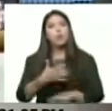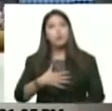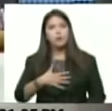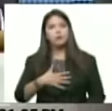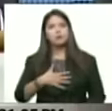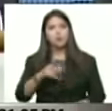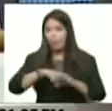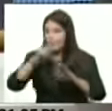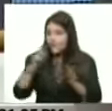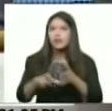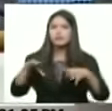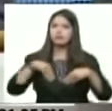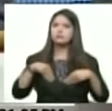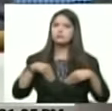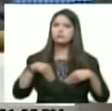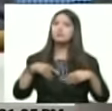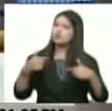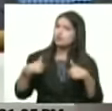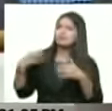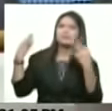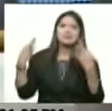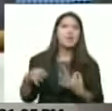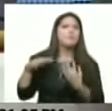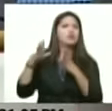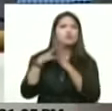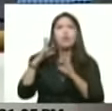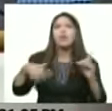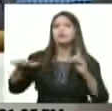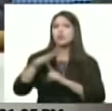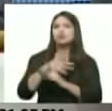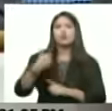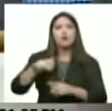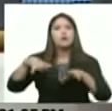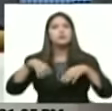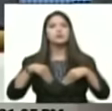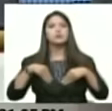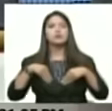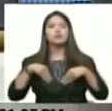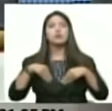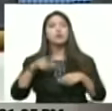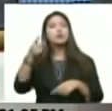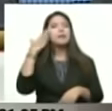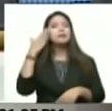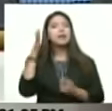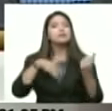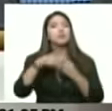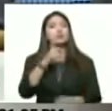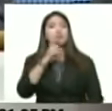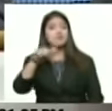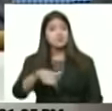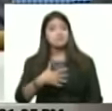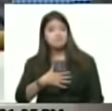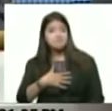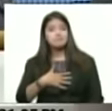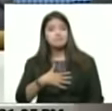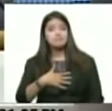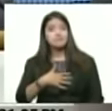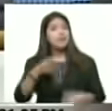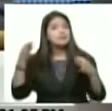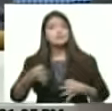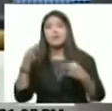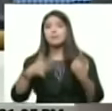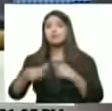completa, la he asumido en todas las coyunturas que me ha tocado, y no me ha tocado fácil. En cada coyuntura